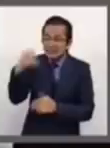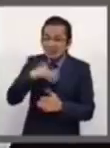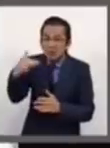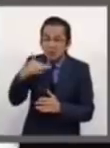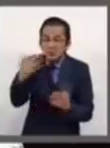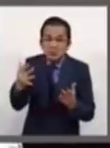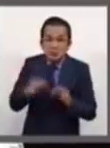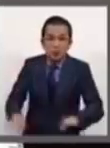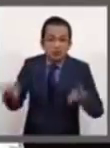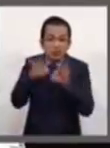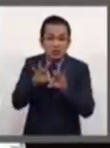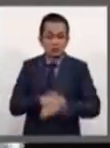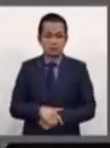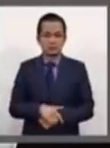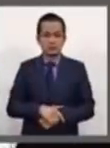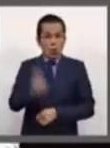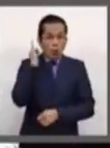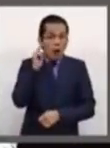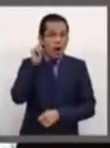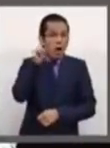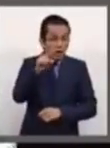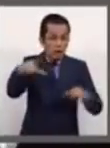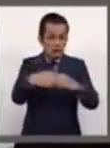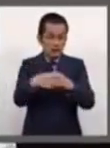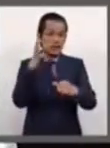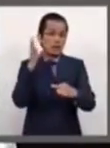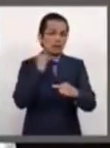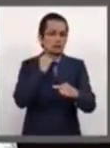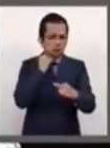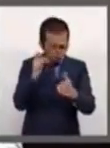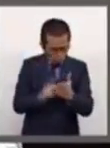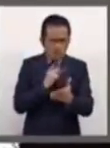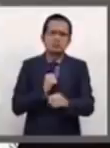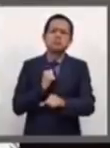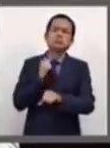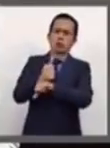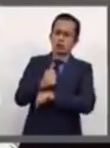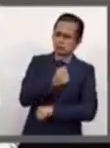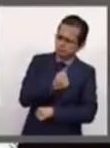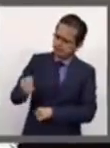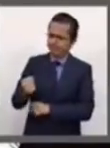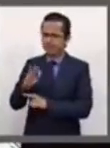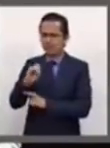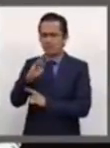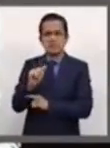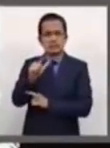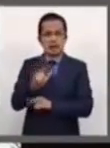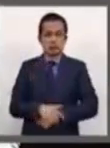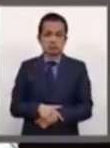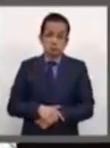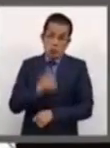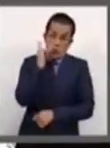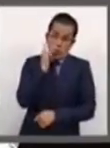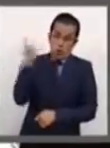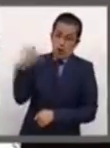espero que el Senado restituya al fiscal y también espero que el presidente, como jefe